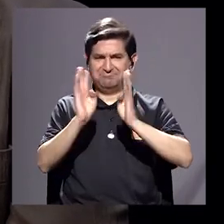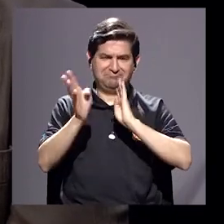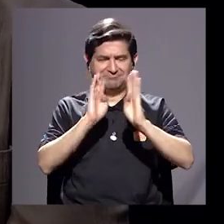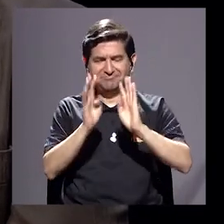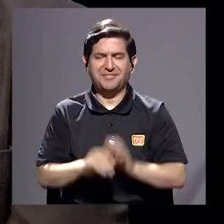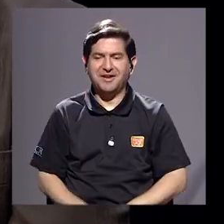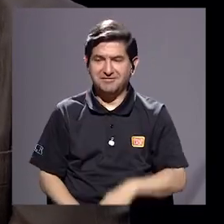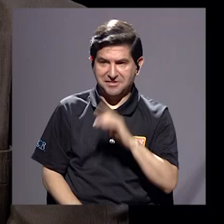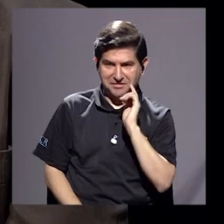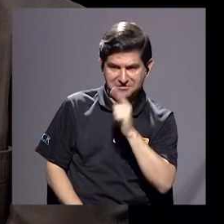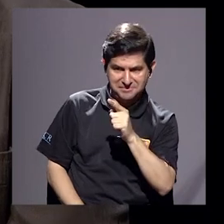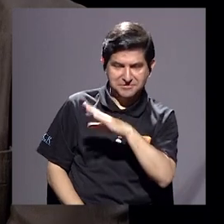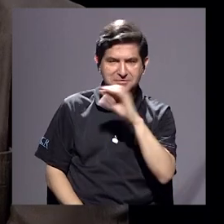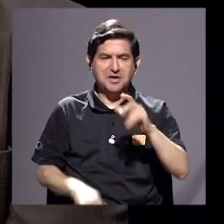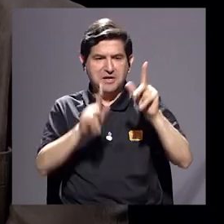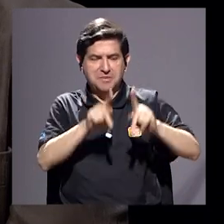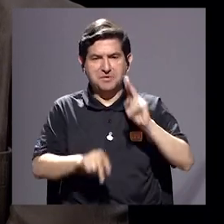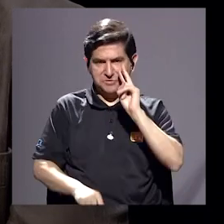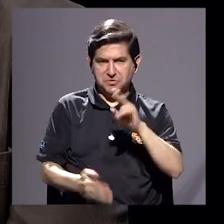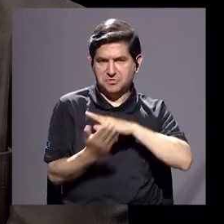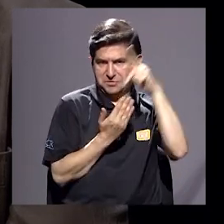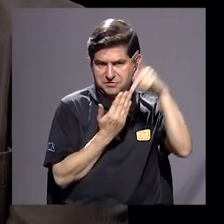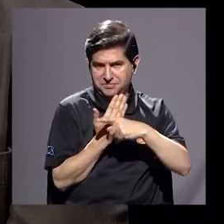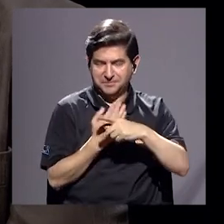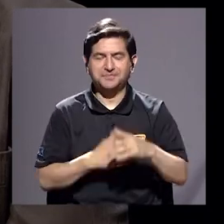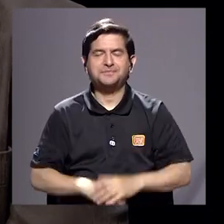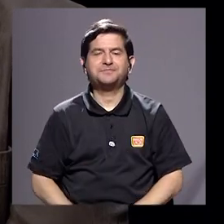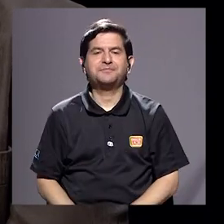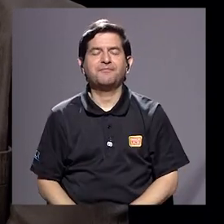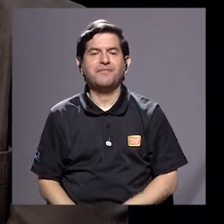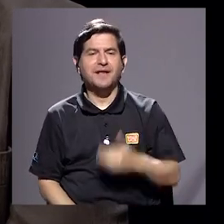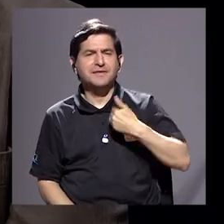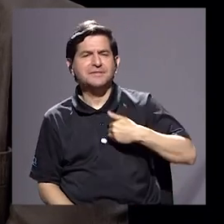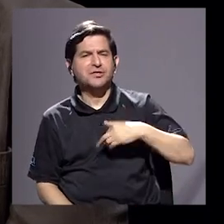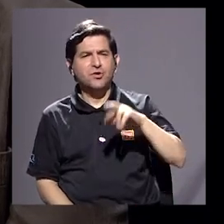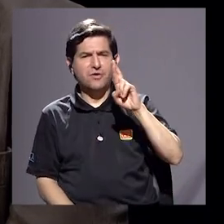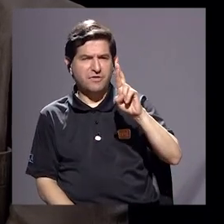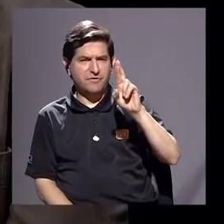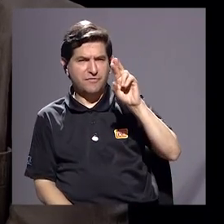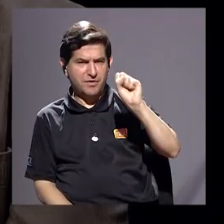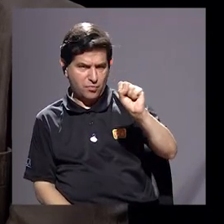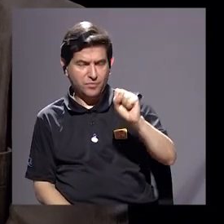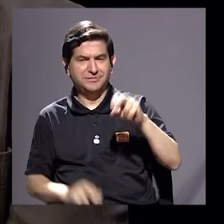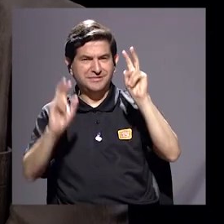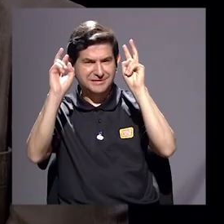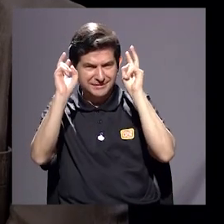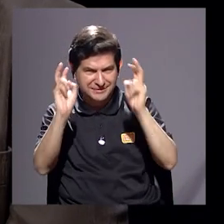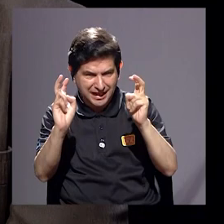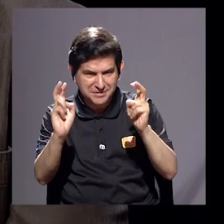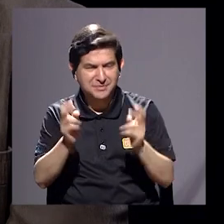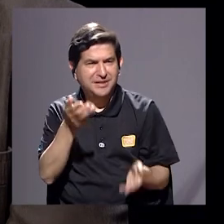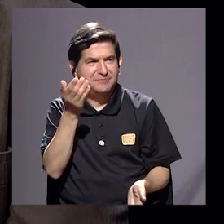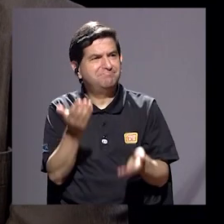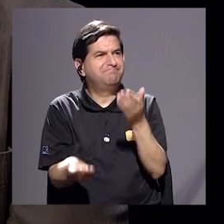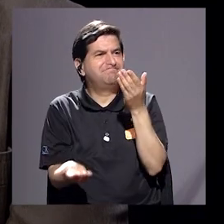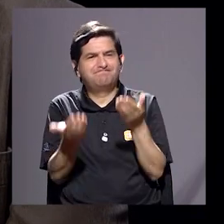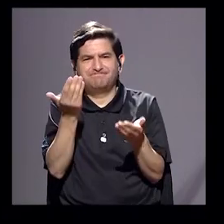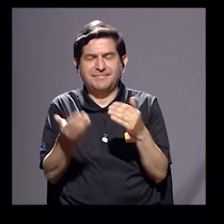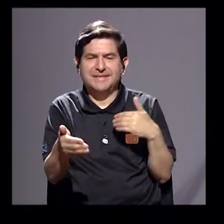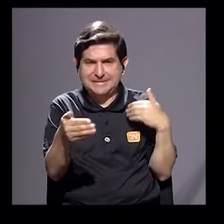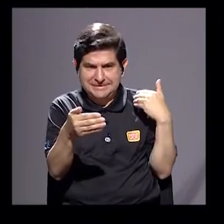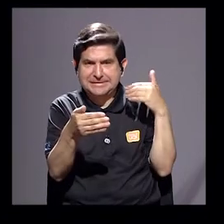convoy y con la audiencia 2 raúl voy a entrar en una materia que es casualmente muy